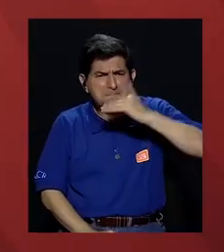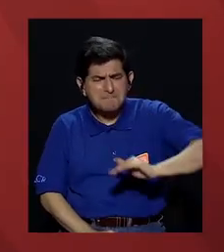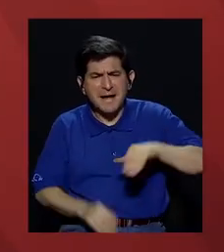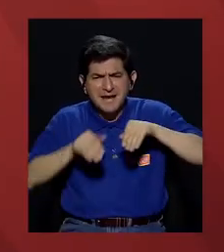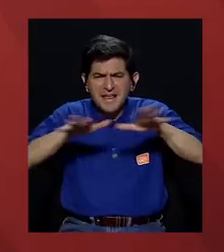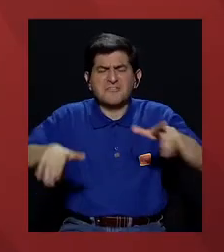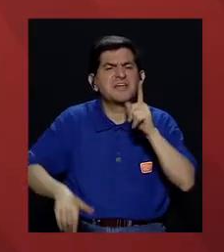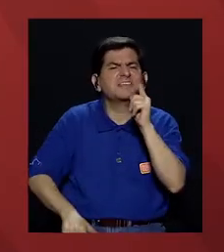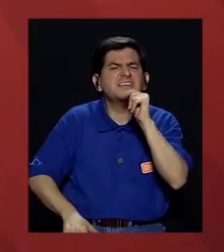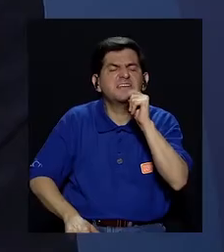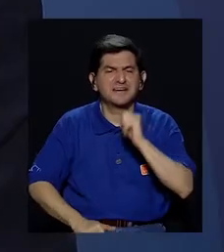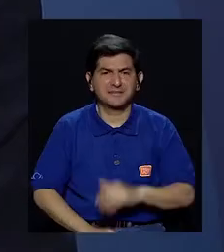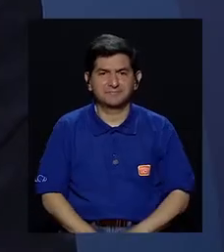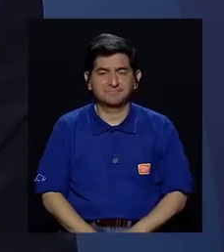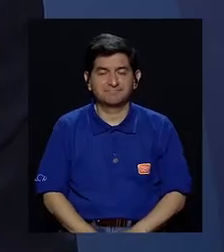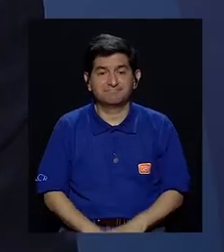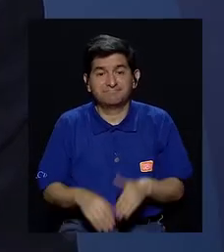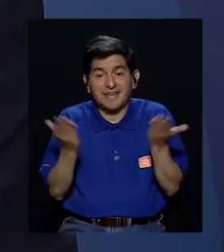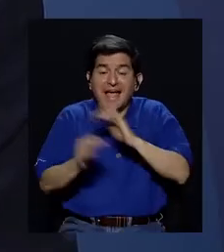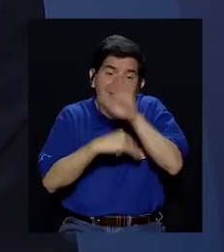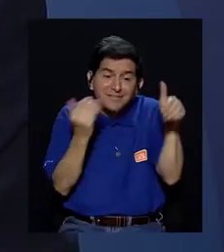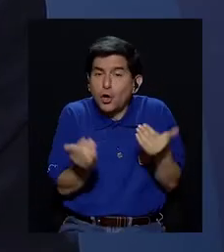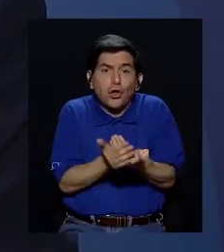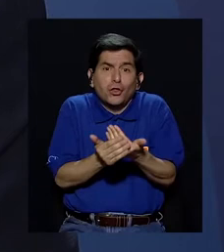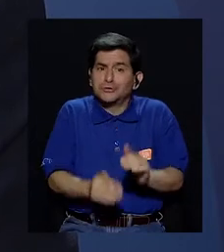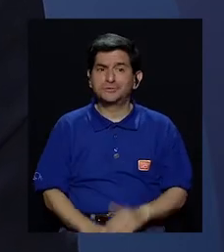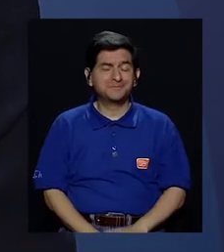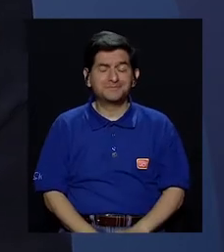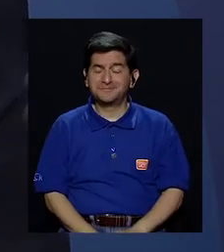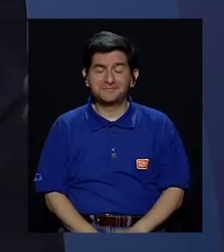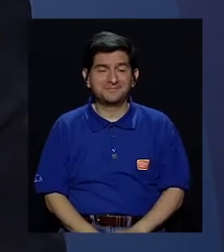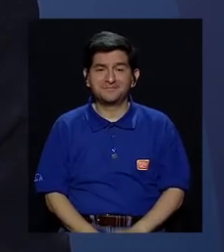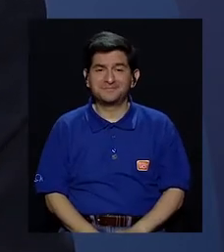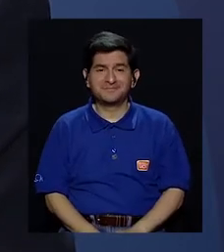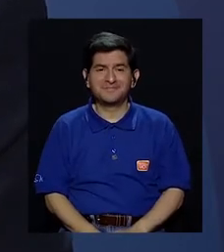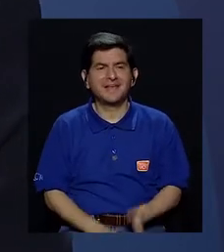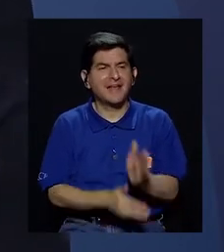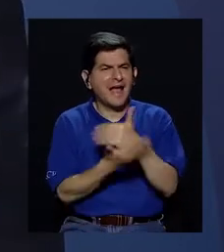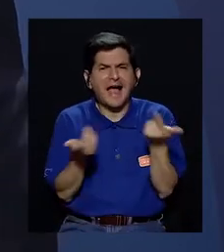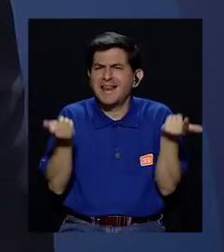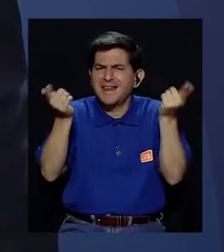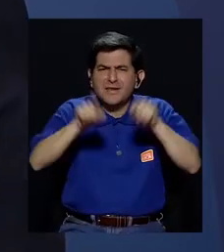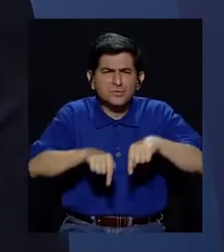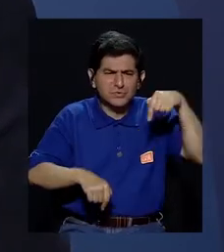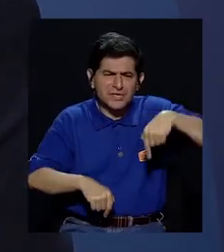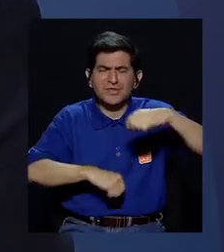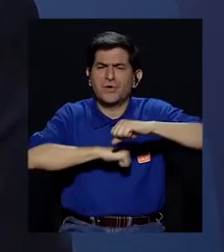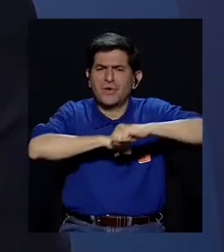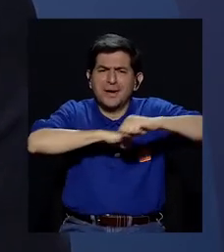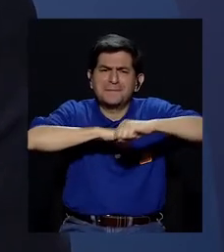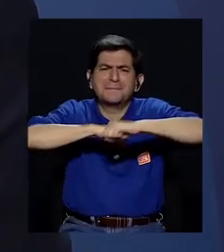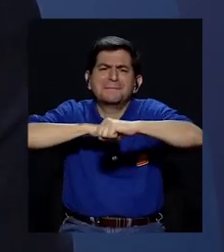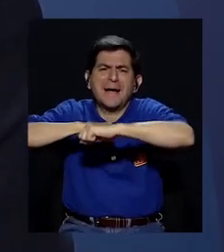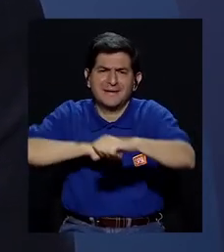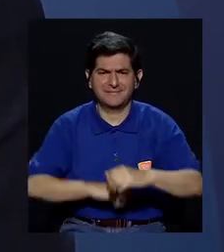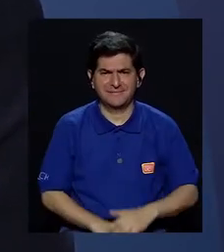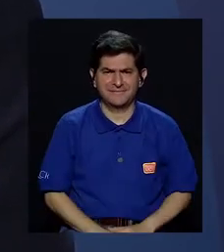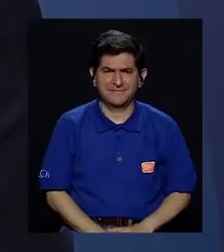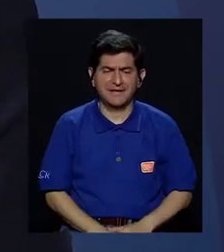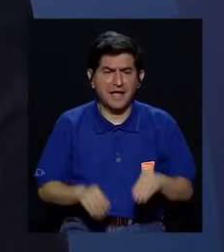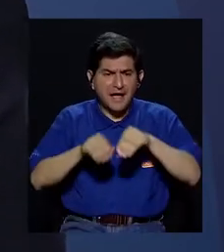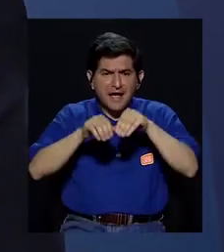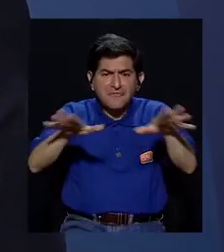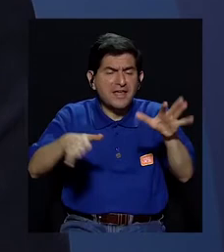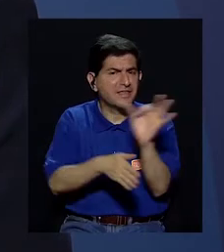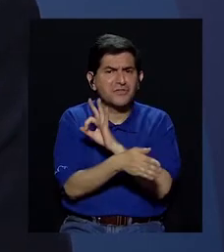redes pues todos básicamente algo sucedió esta campaña que